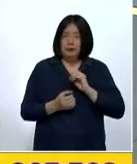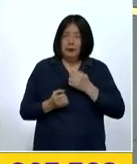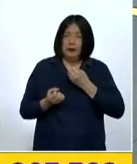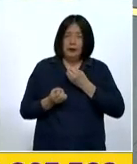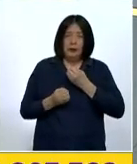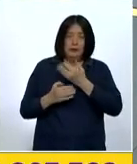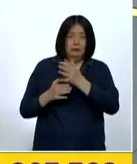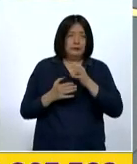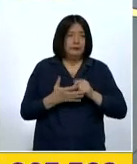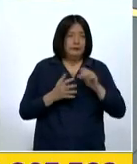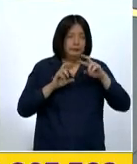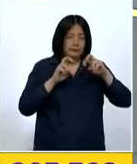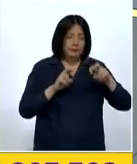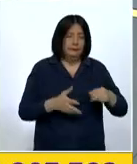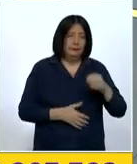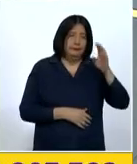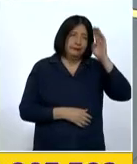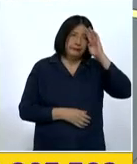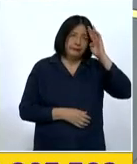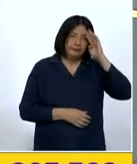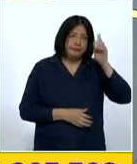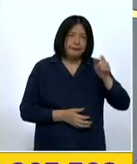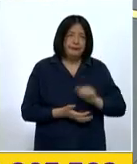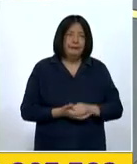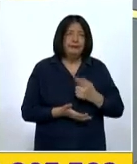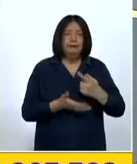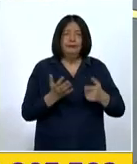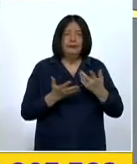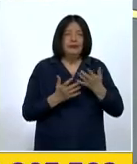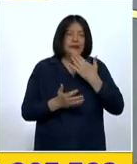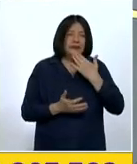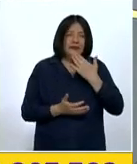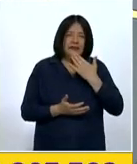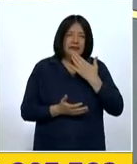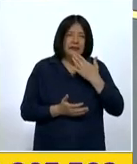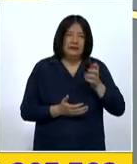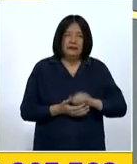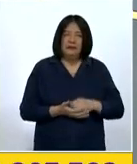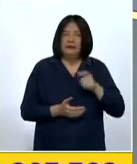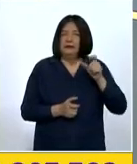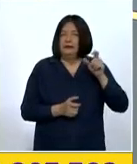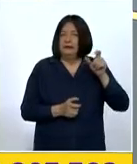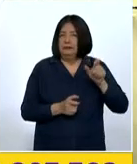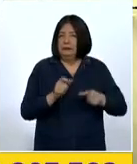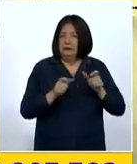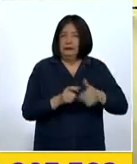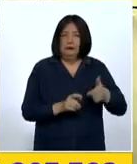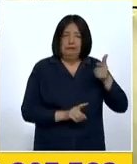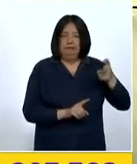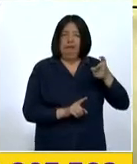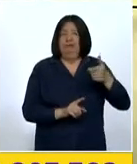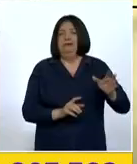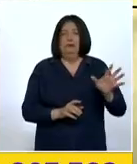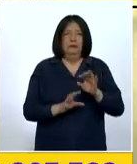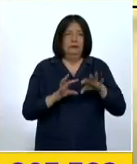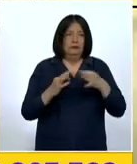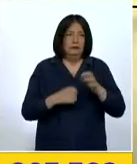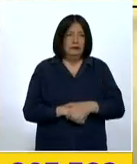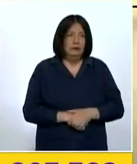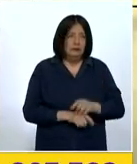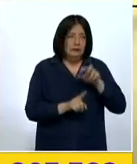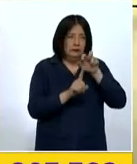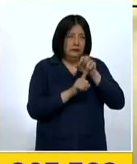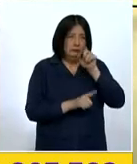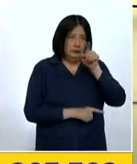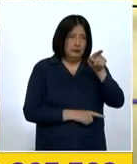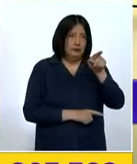la investigación detallada de la Policía Nacional de los autores, de los sicarios que atacaron a toda esta familia en San Miguel. Ahí